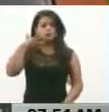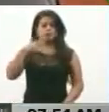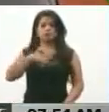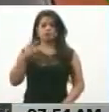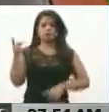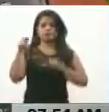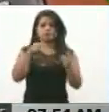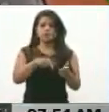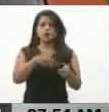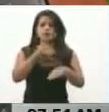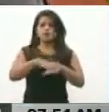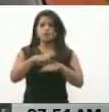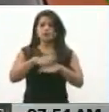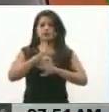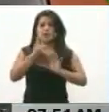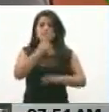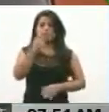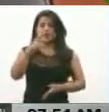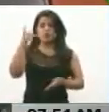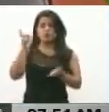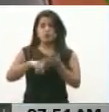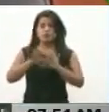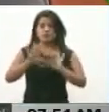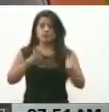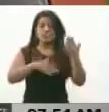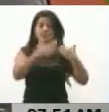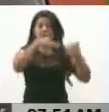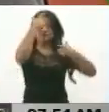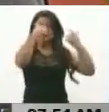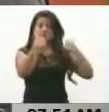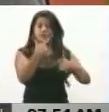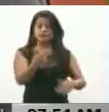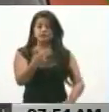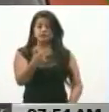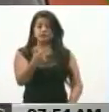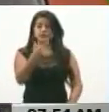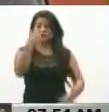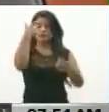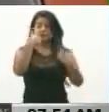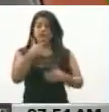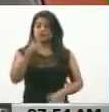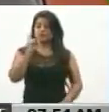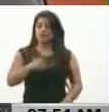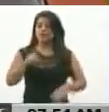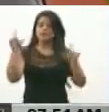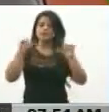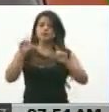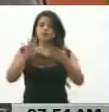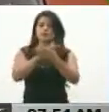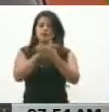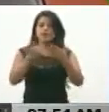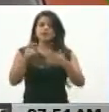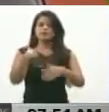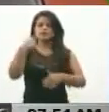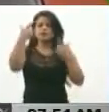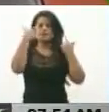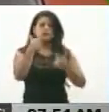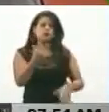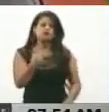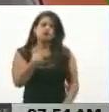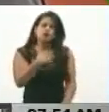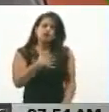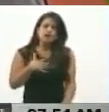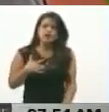una promesa cumplida. Cuando el comandante Chávez decide que nos vayamos por la televisión digital, dice, pero yo quiero